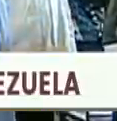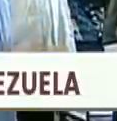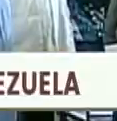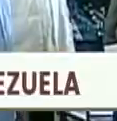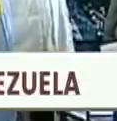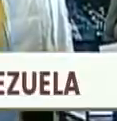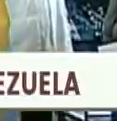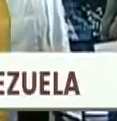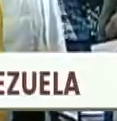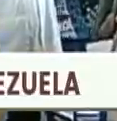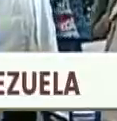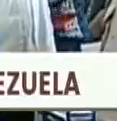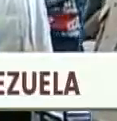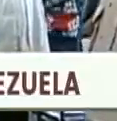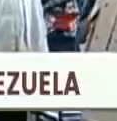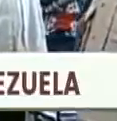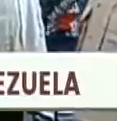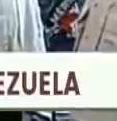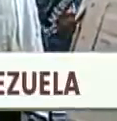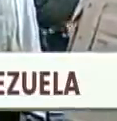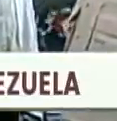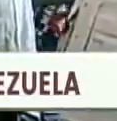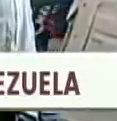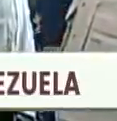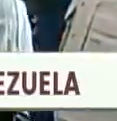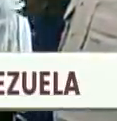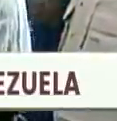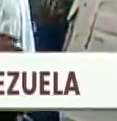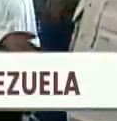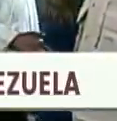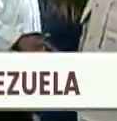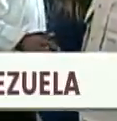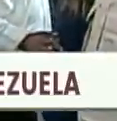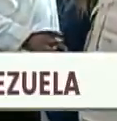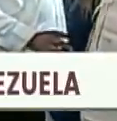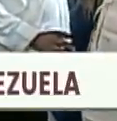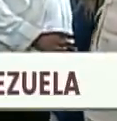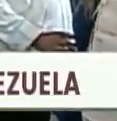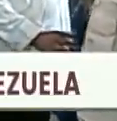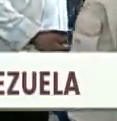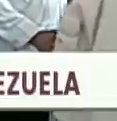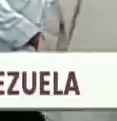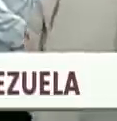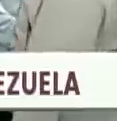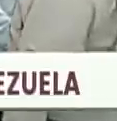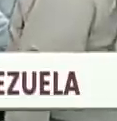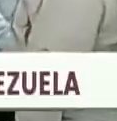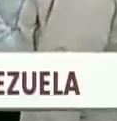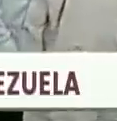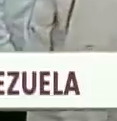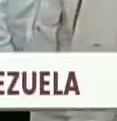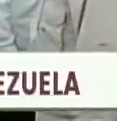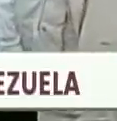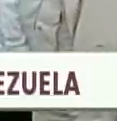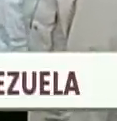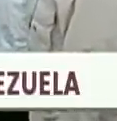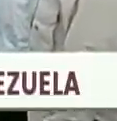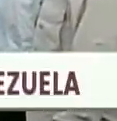indestructible. Yo traigo la fuerza de mil camiones, a mí me llama el invencible. Sangre nueva,